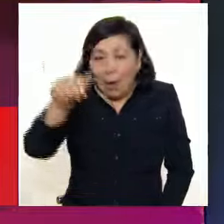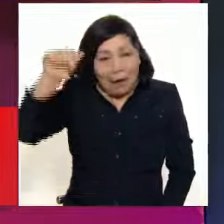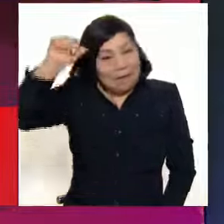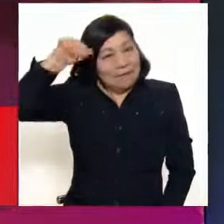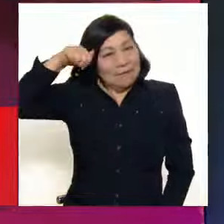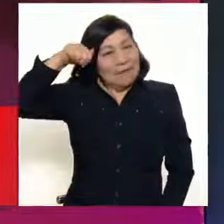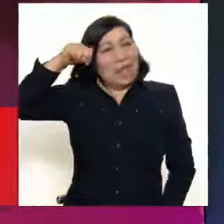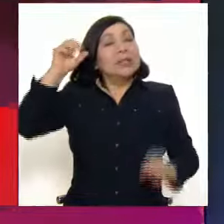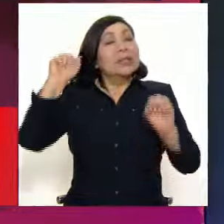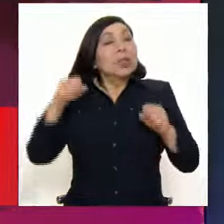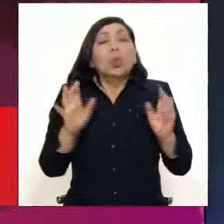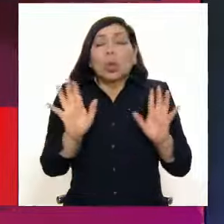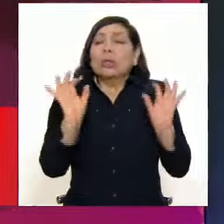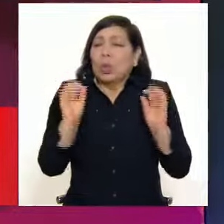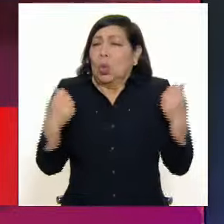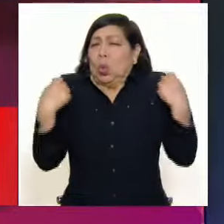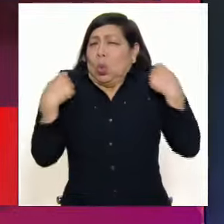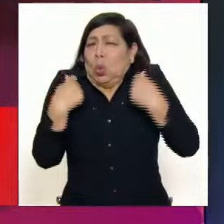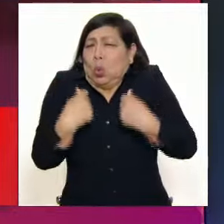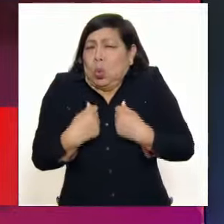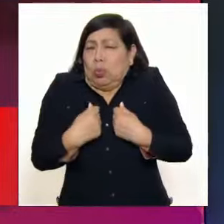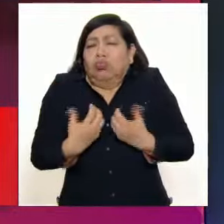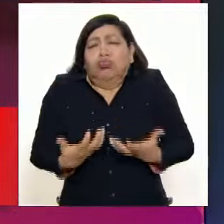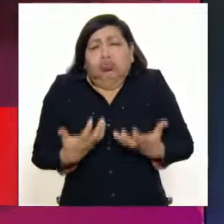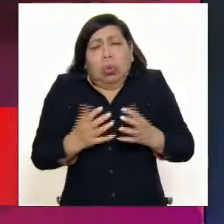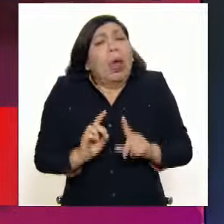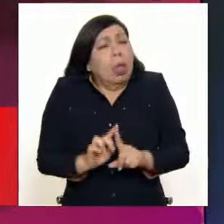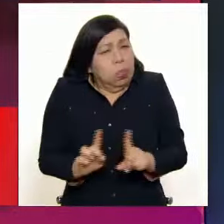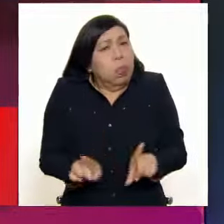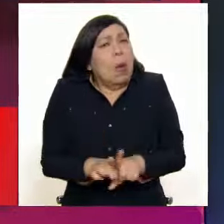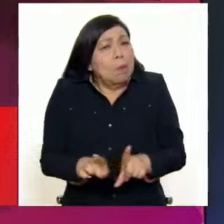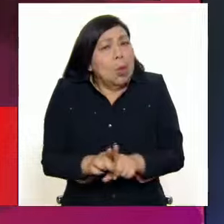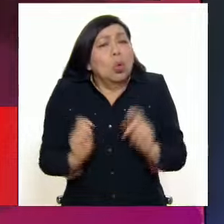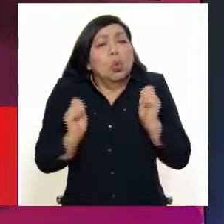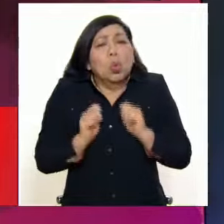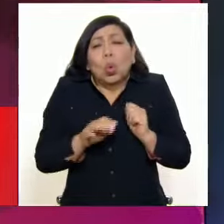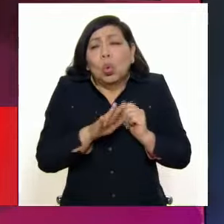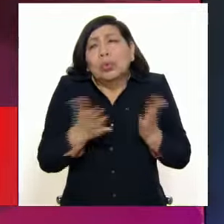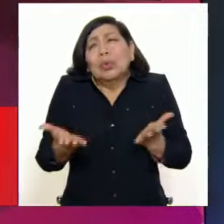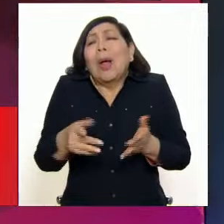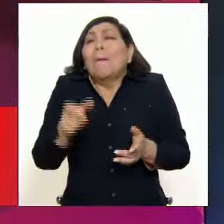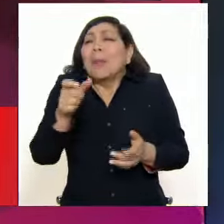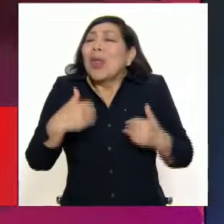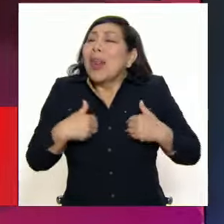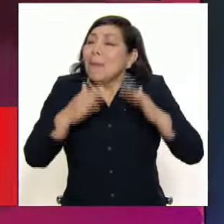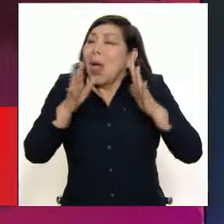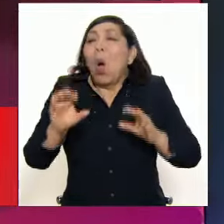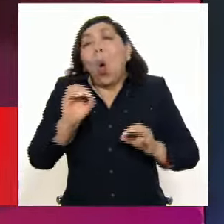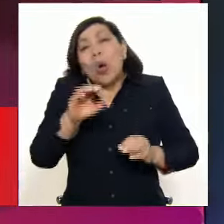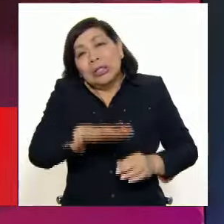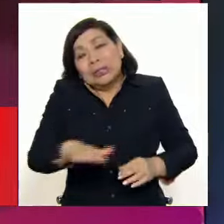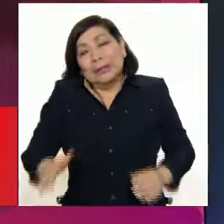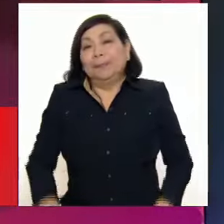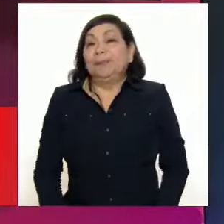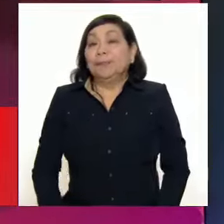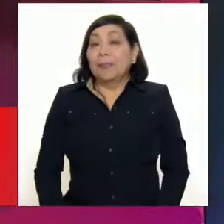pues mantenerte abrigados, usa ropa abrigadora y también mantén abrigado a los más vulnerables.